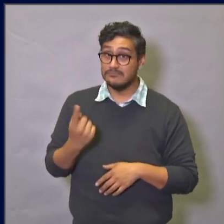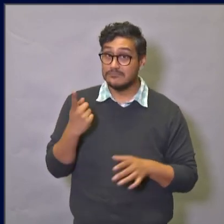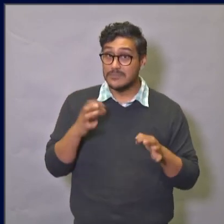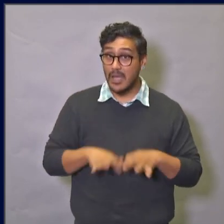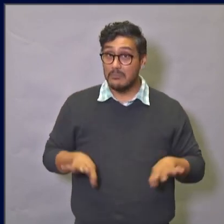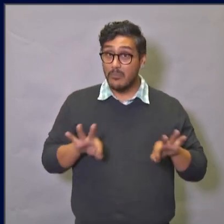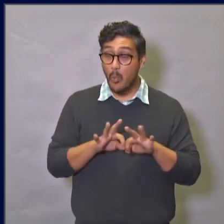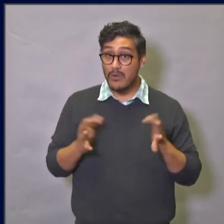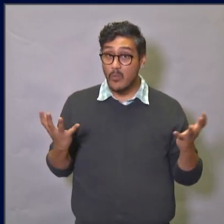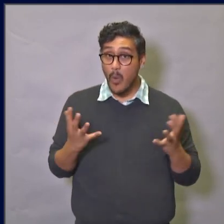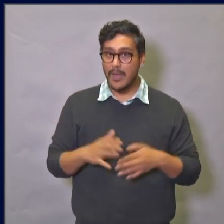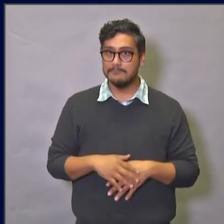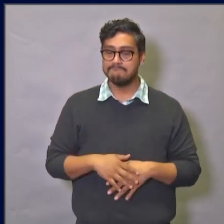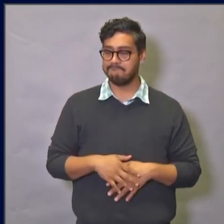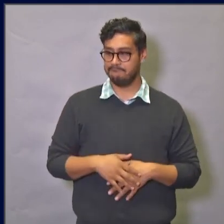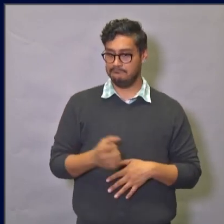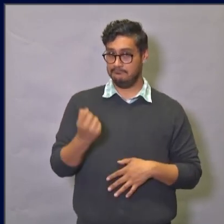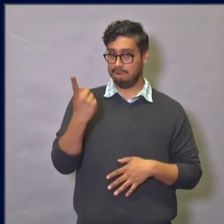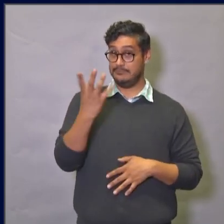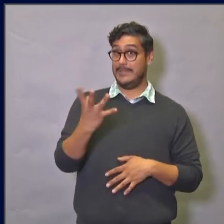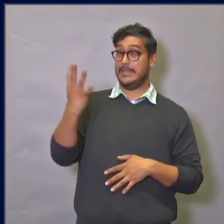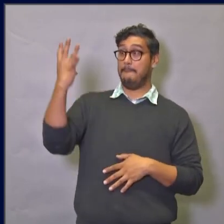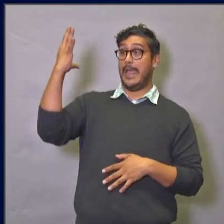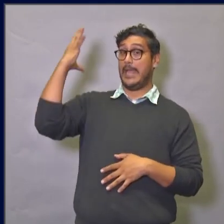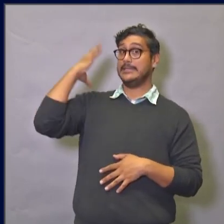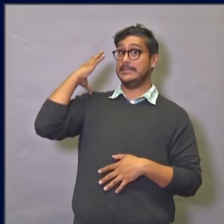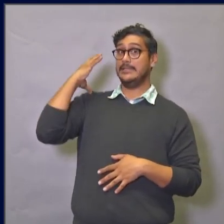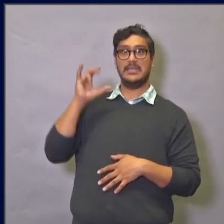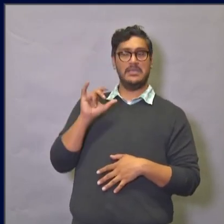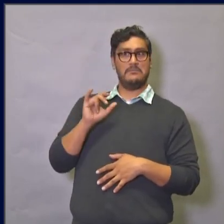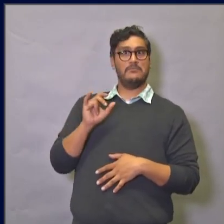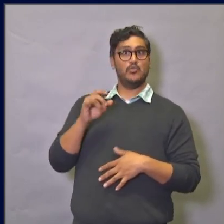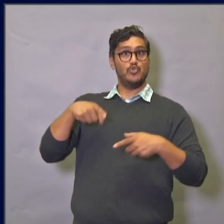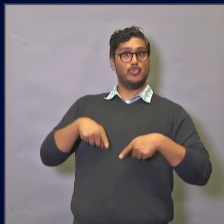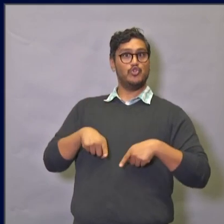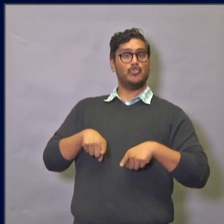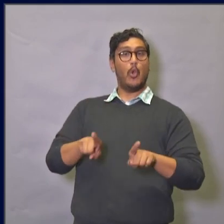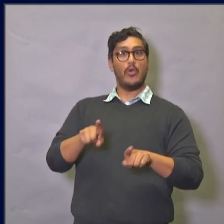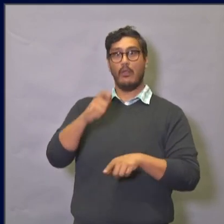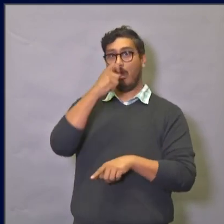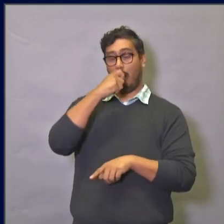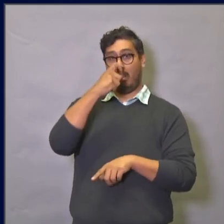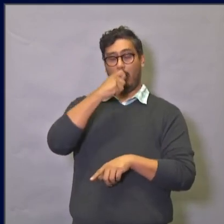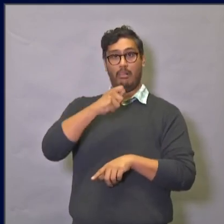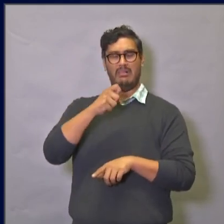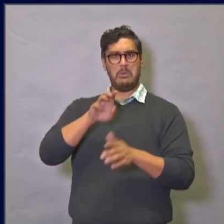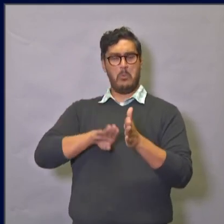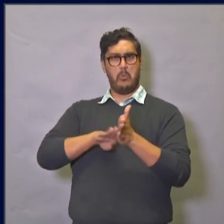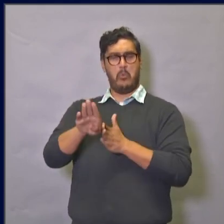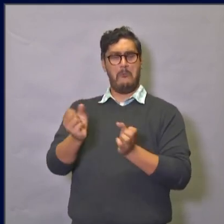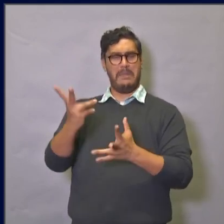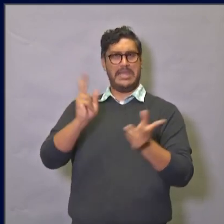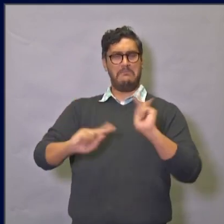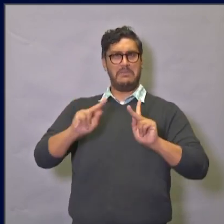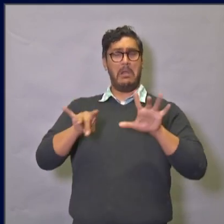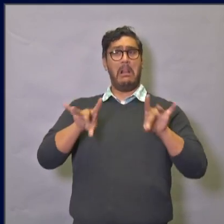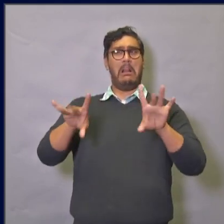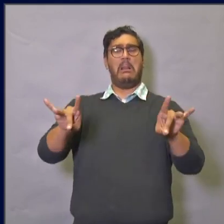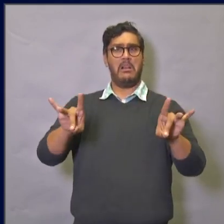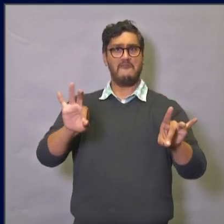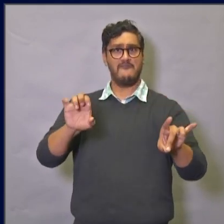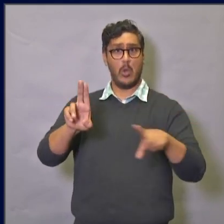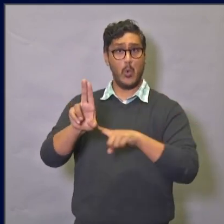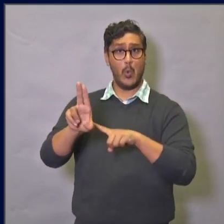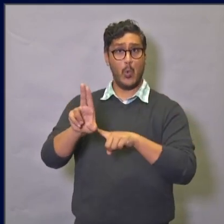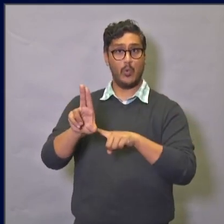que en el pasado, cuando hemos experimentado una temporada de gripe severa, los médicos del condado de Los